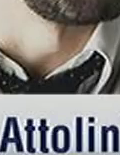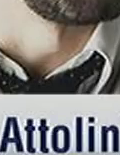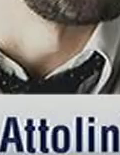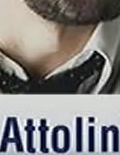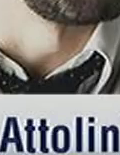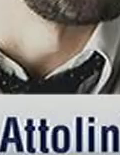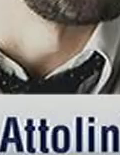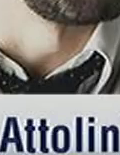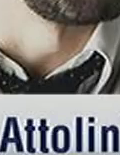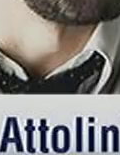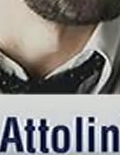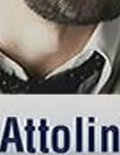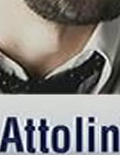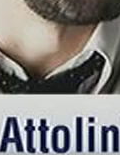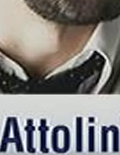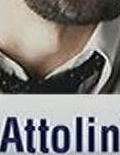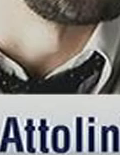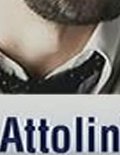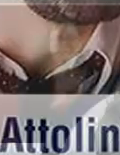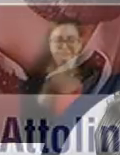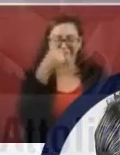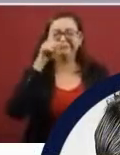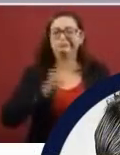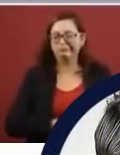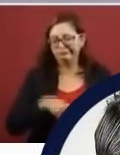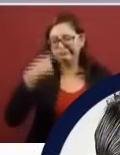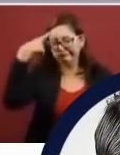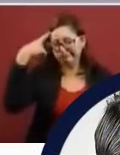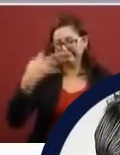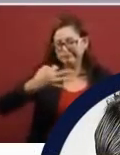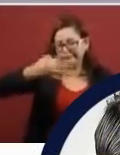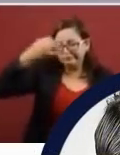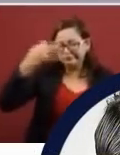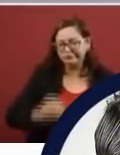¿Qué riesgos ves? Mira,